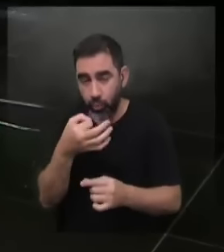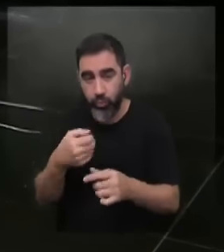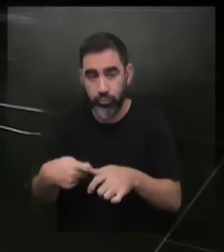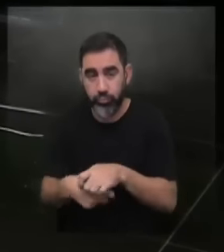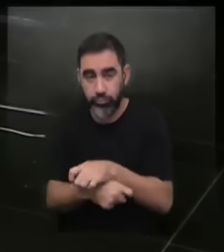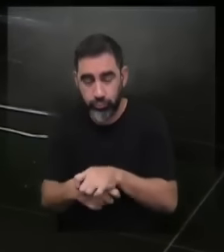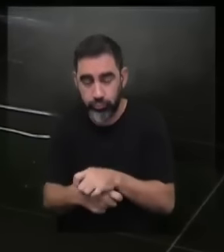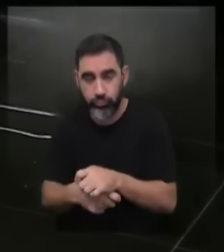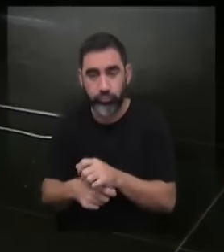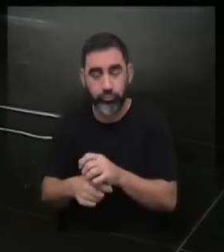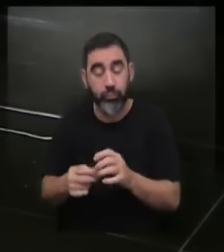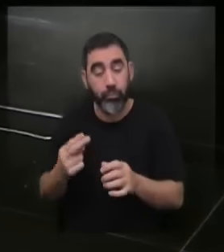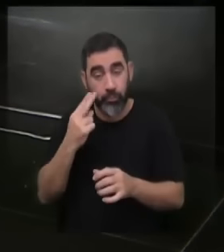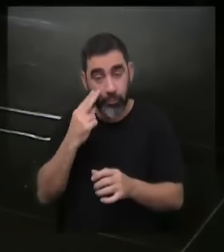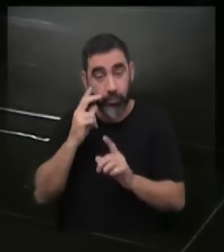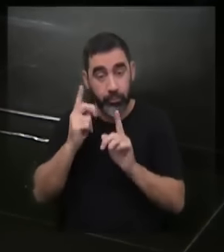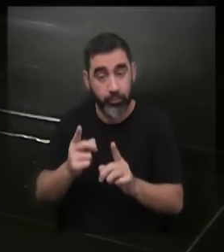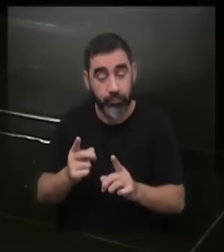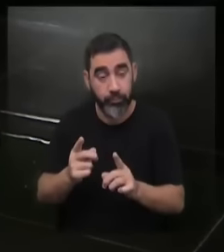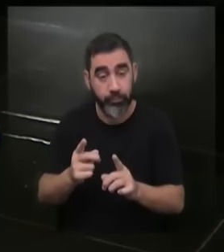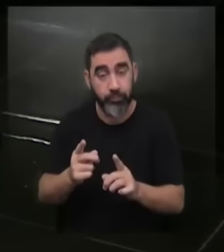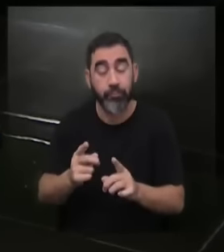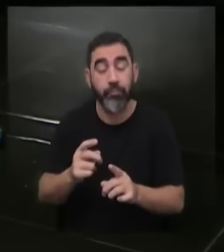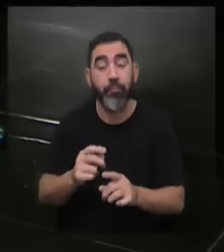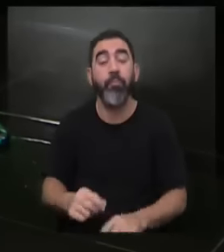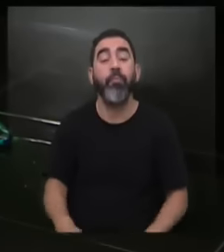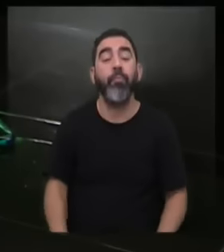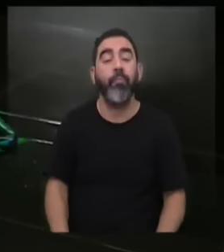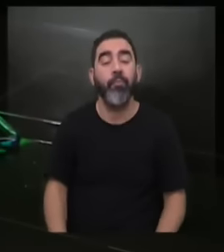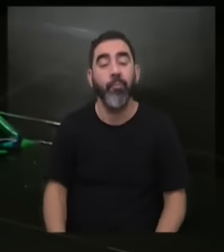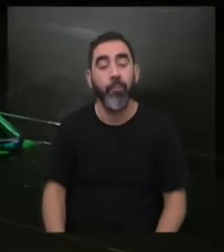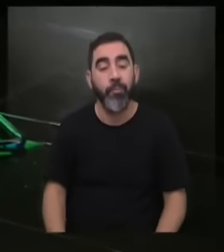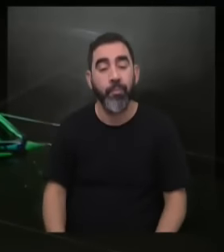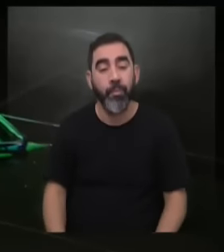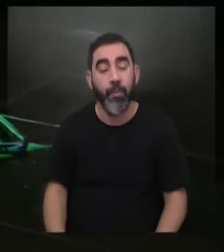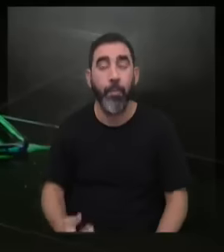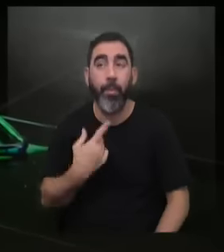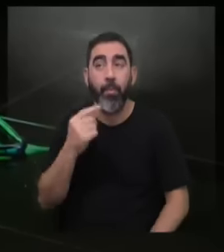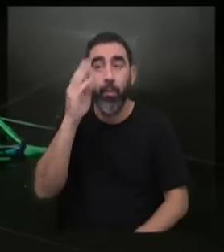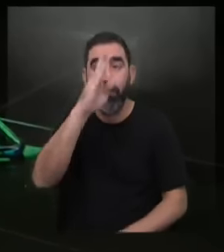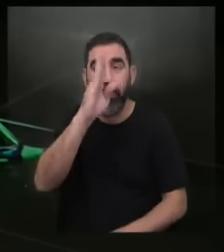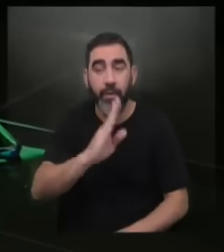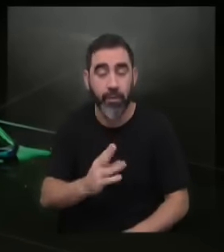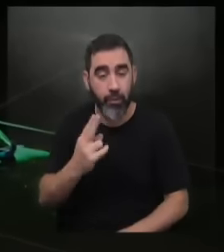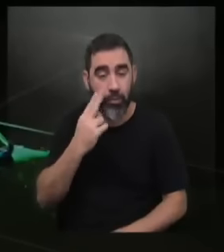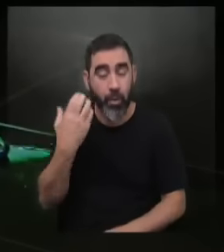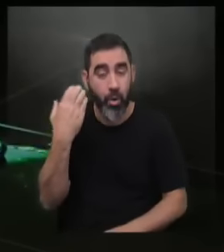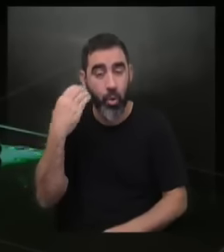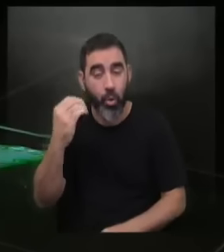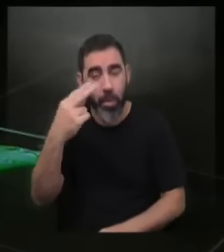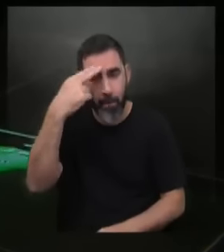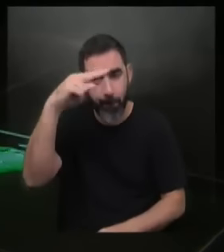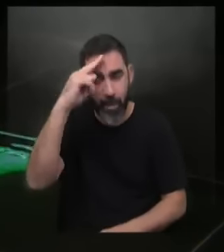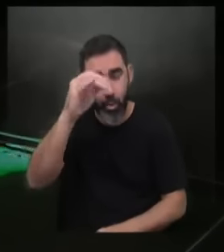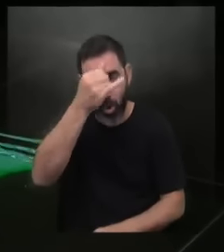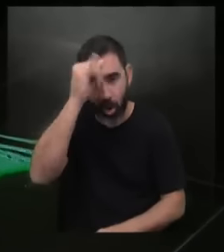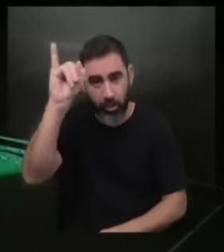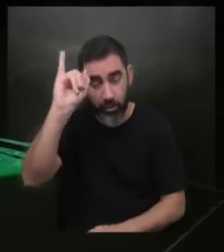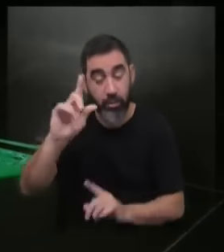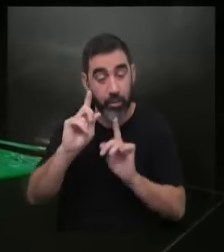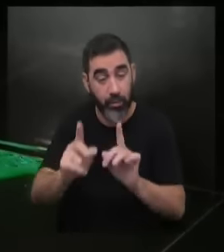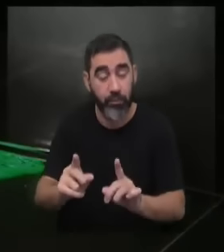desafío del del poder Estatal no en algunos países como Brasil Colombia México Haití ahora